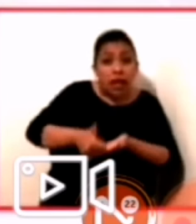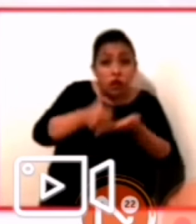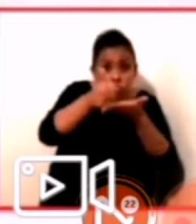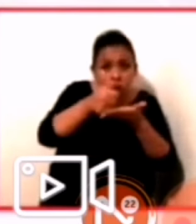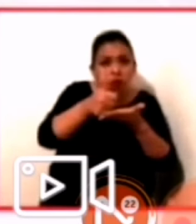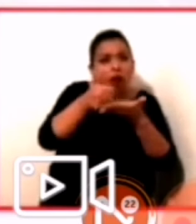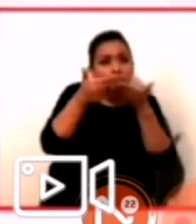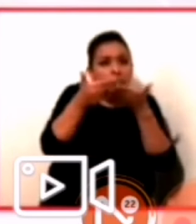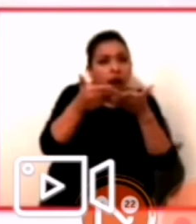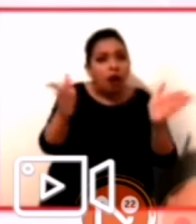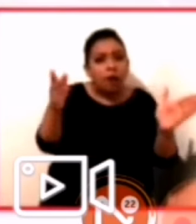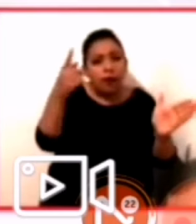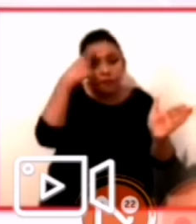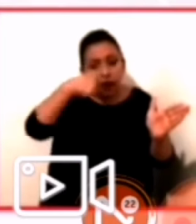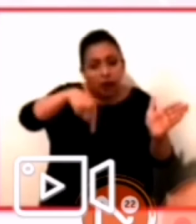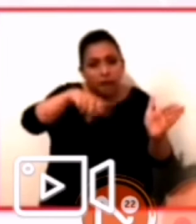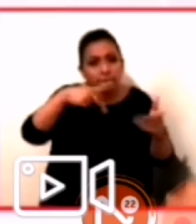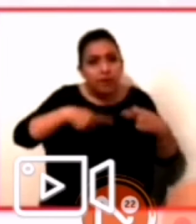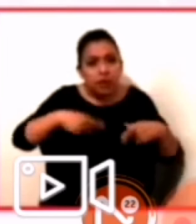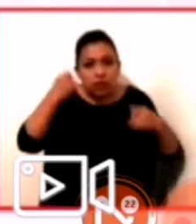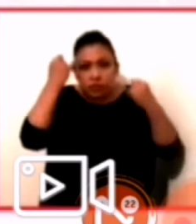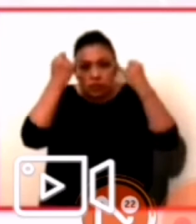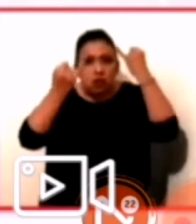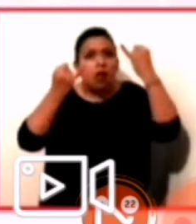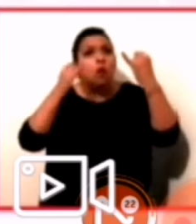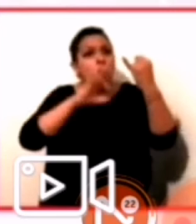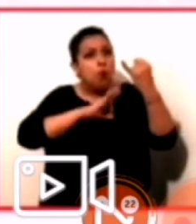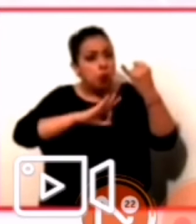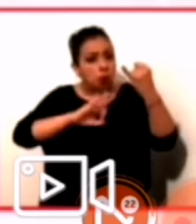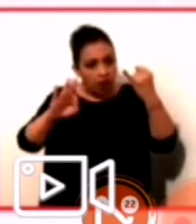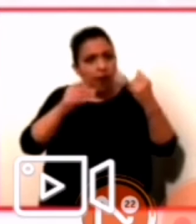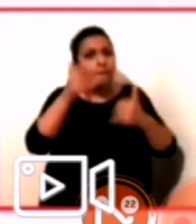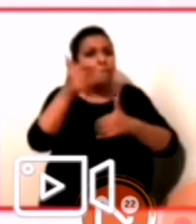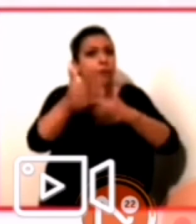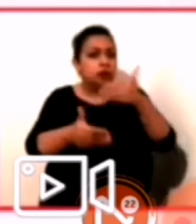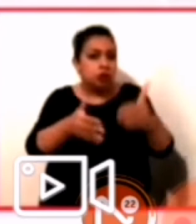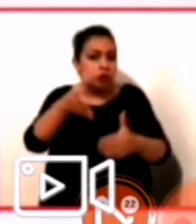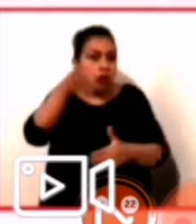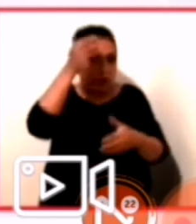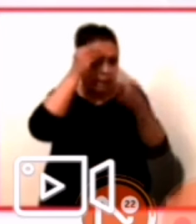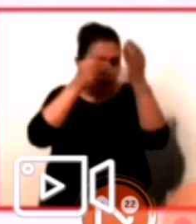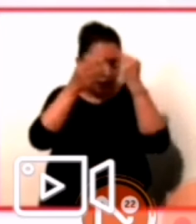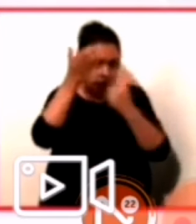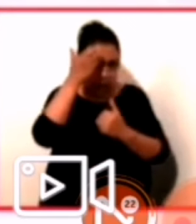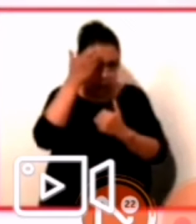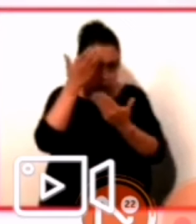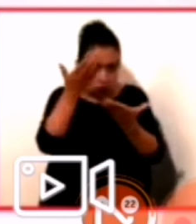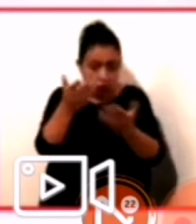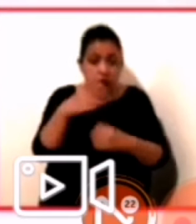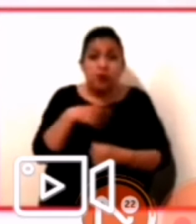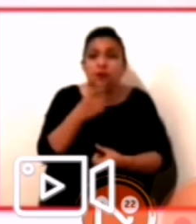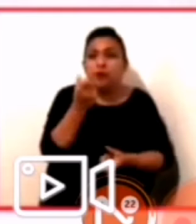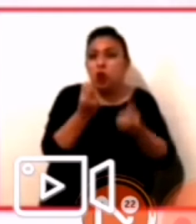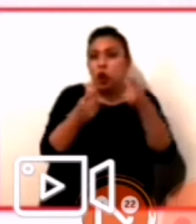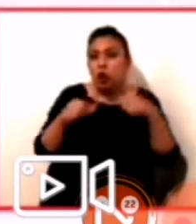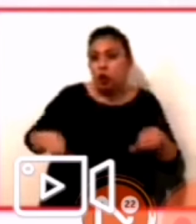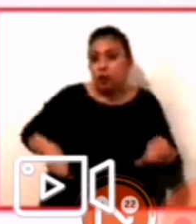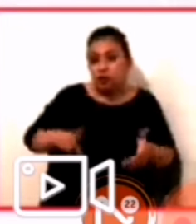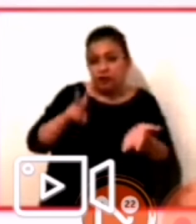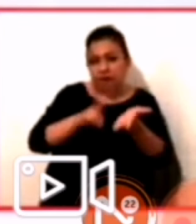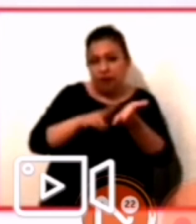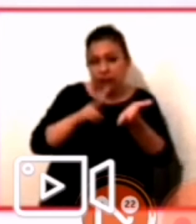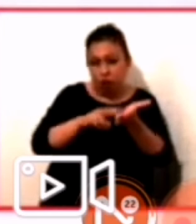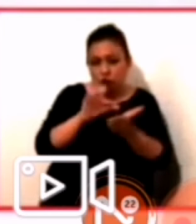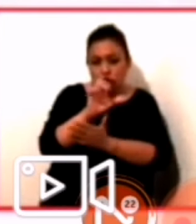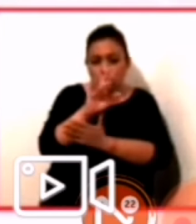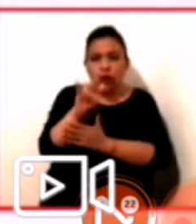para que los creadores puedan llevar adelante sus procesos de conocimiento. Algunas de las actividades con valor curricular